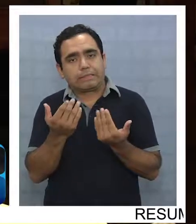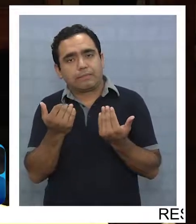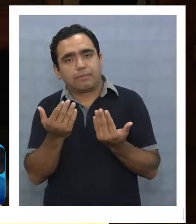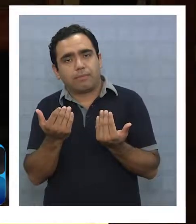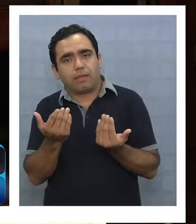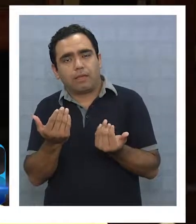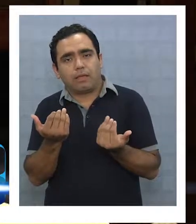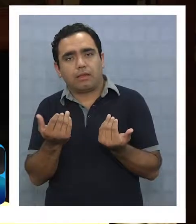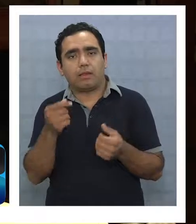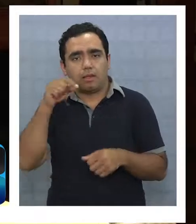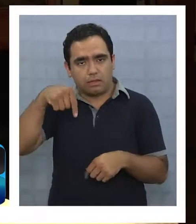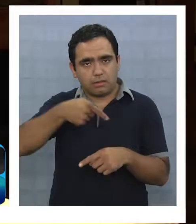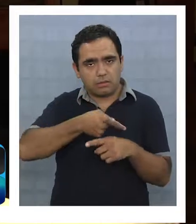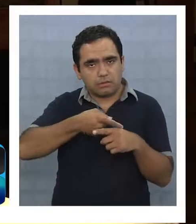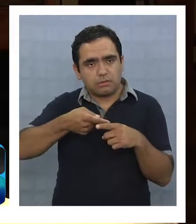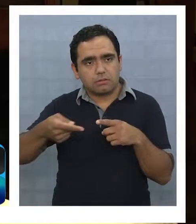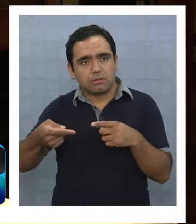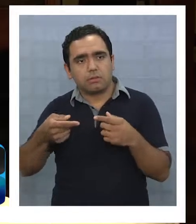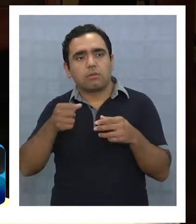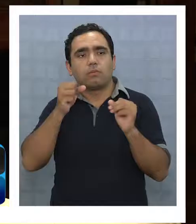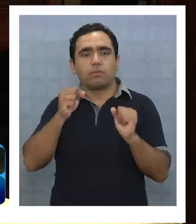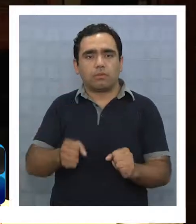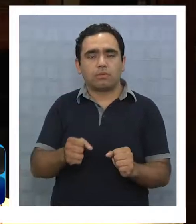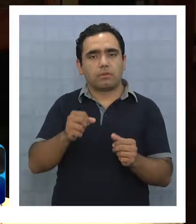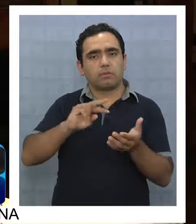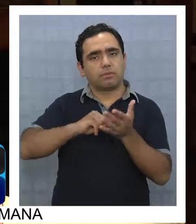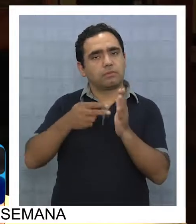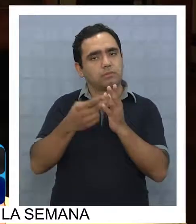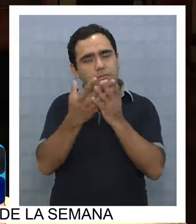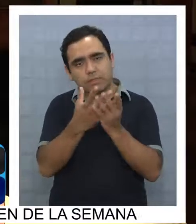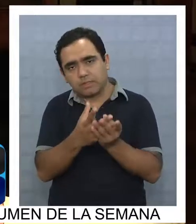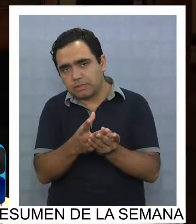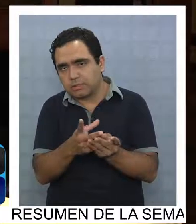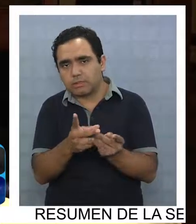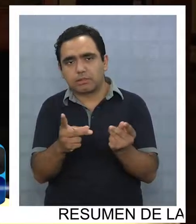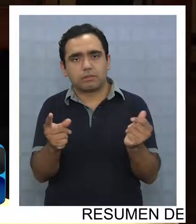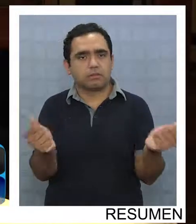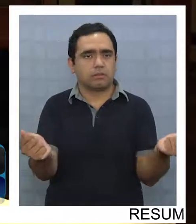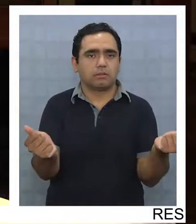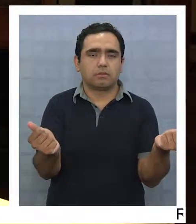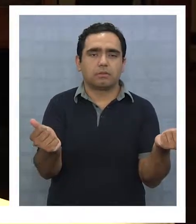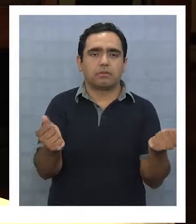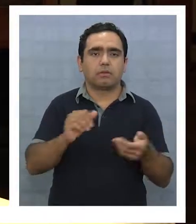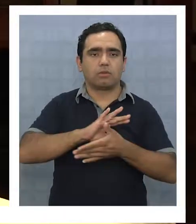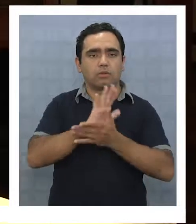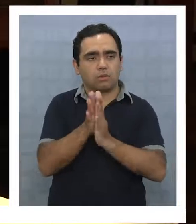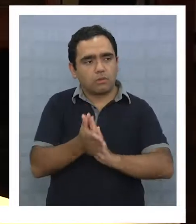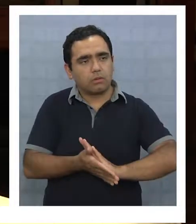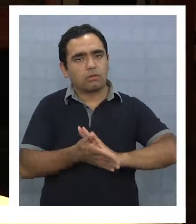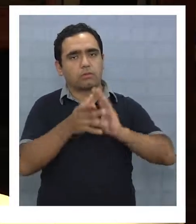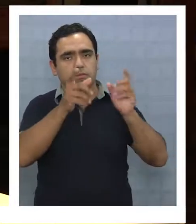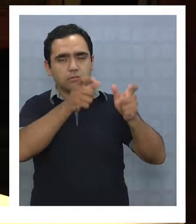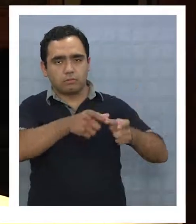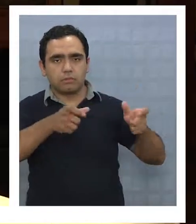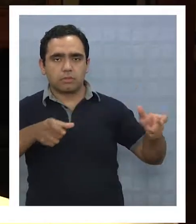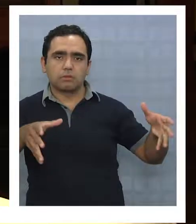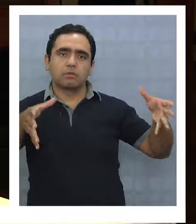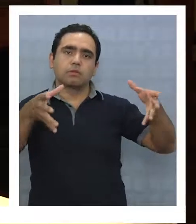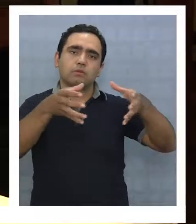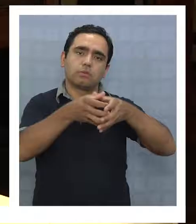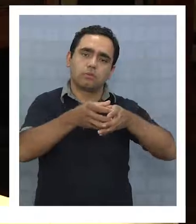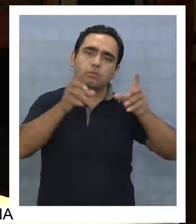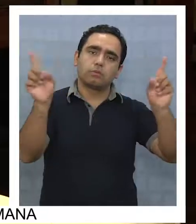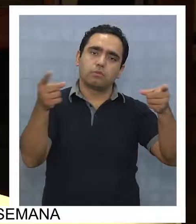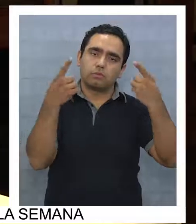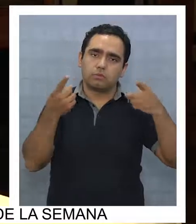obviamente en esta semana es poder resolver la situación laboral de todos los integrantes de la orquesta